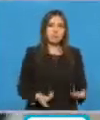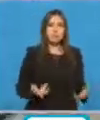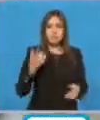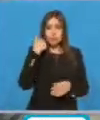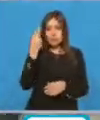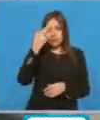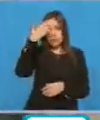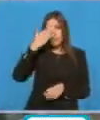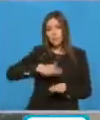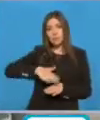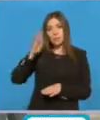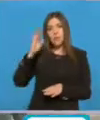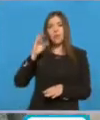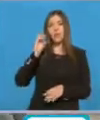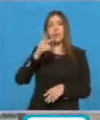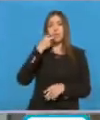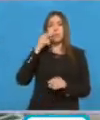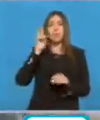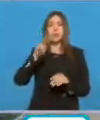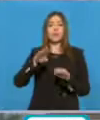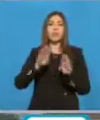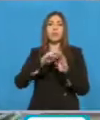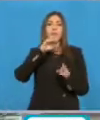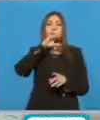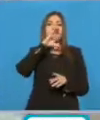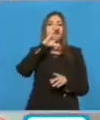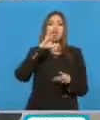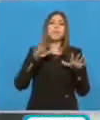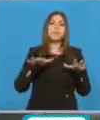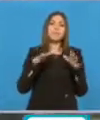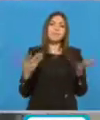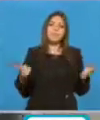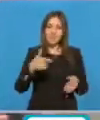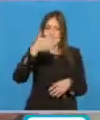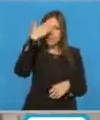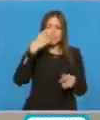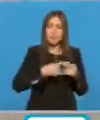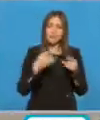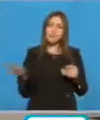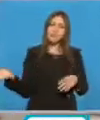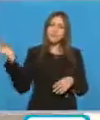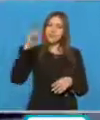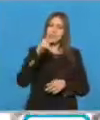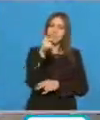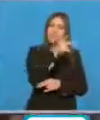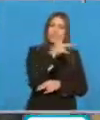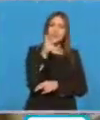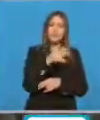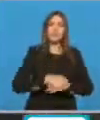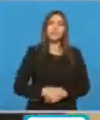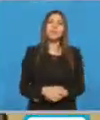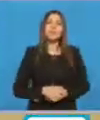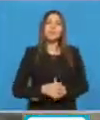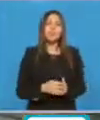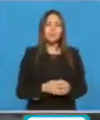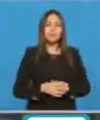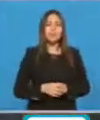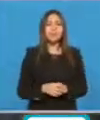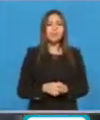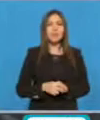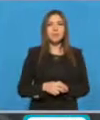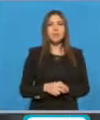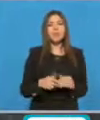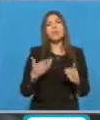Alberto? ¿O ya lo dejé con el ojo cuadrado? No, usted también sabe de historia. Véngase, tío Alberto, sígame. Ahora,